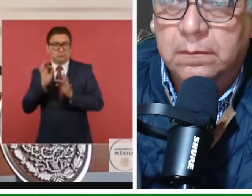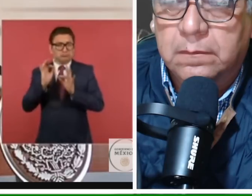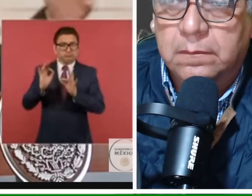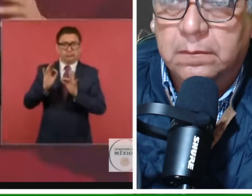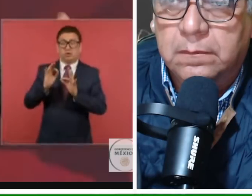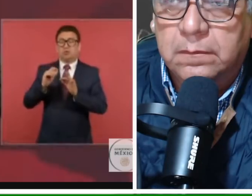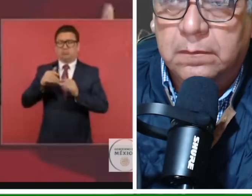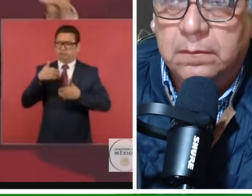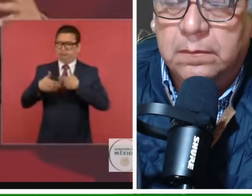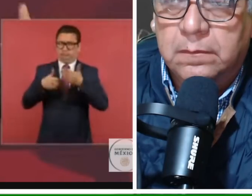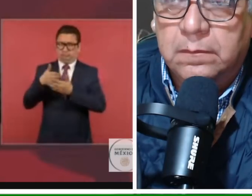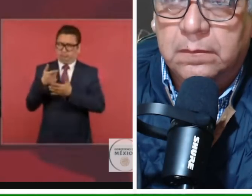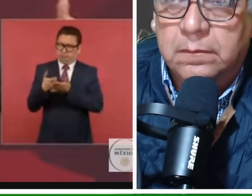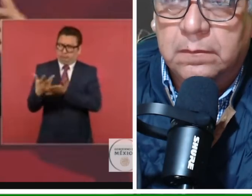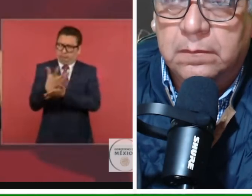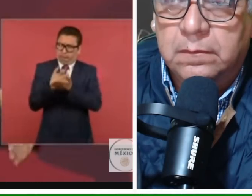acumuló